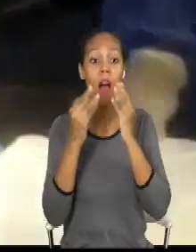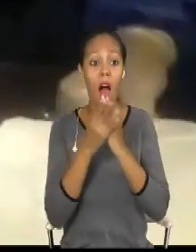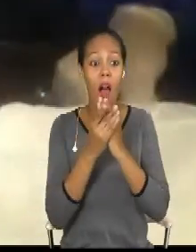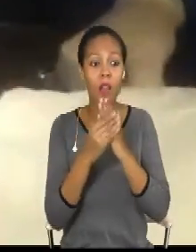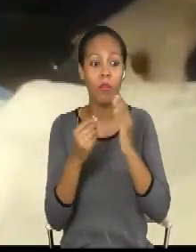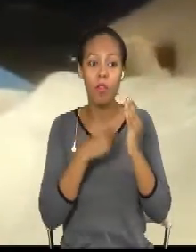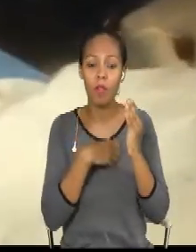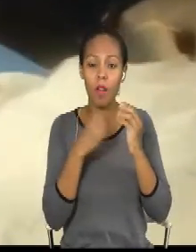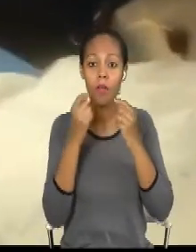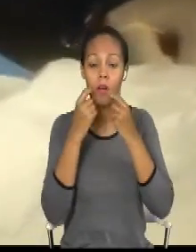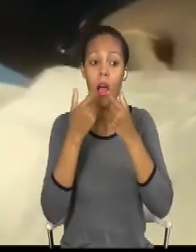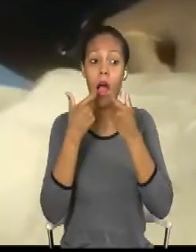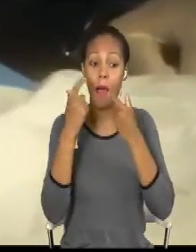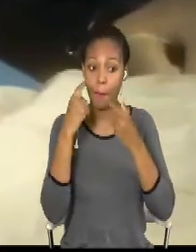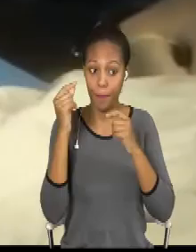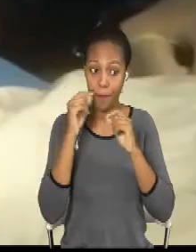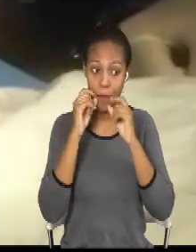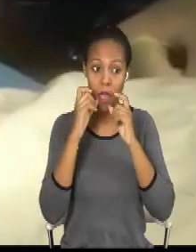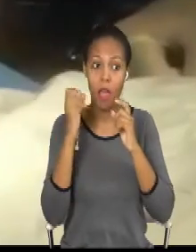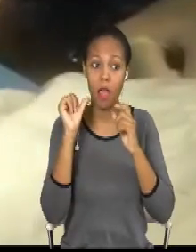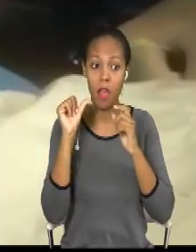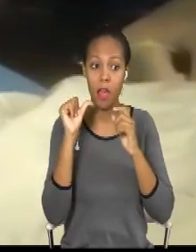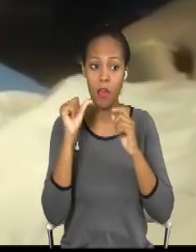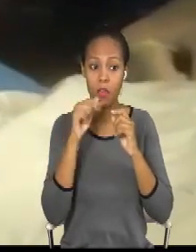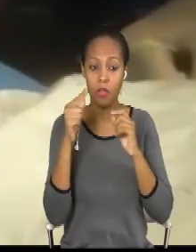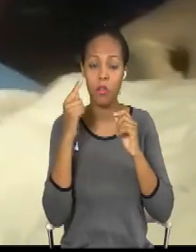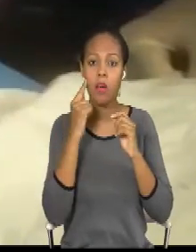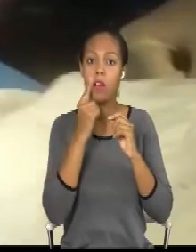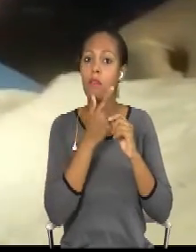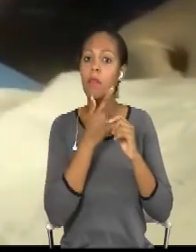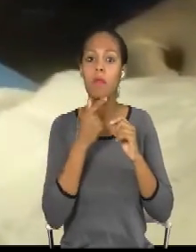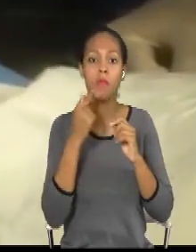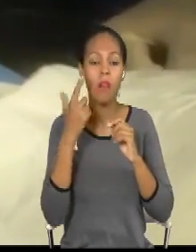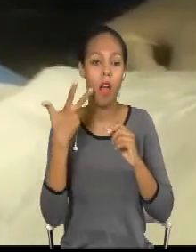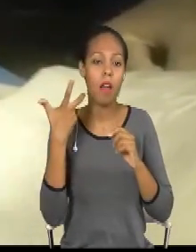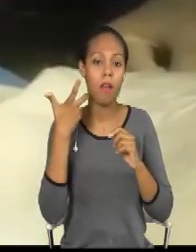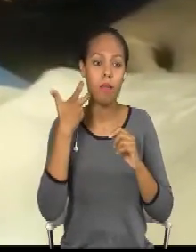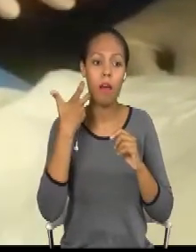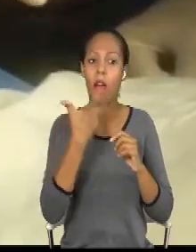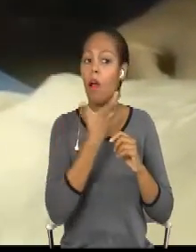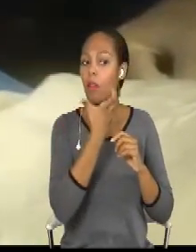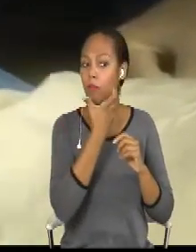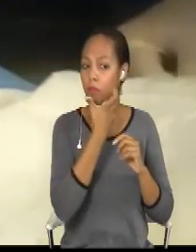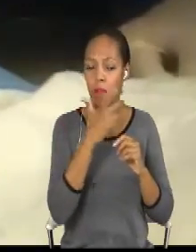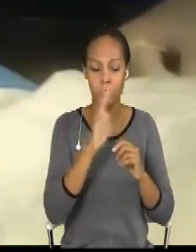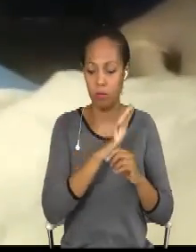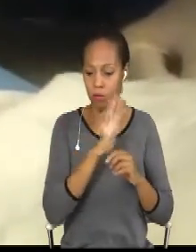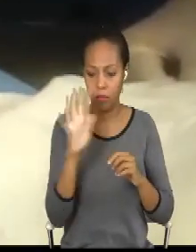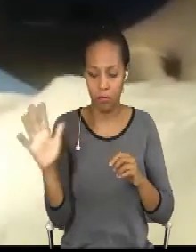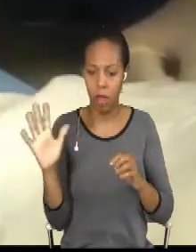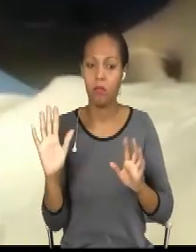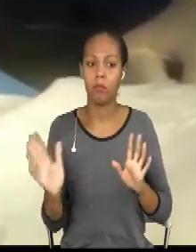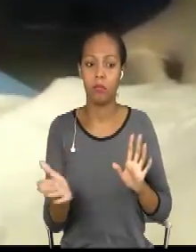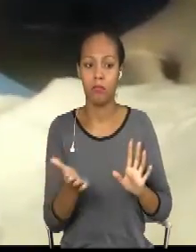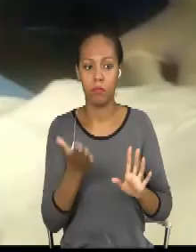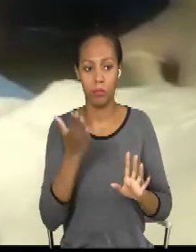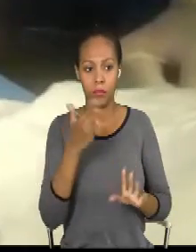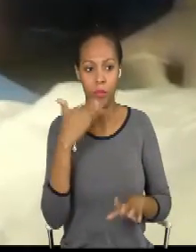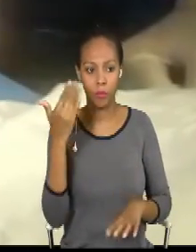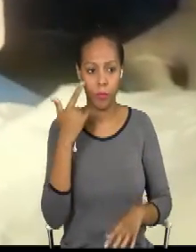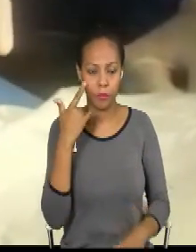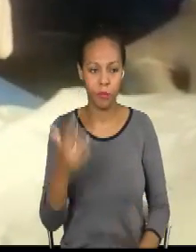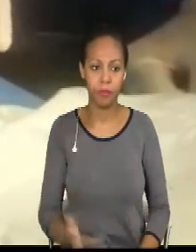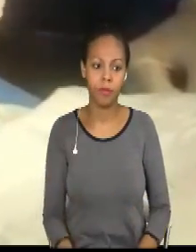favor. La paciente está bajo sedación oral para hacer el procedimiento un poco más sencillo y no estar en recuperación luego de una anestesia